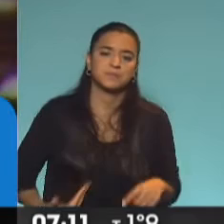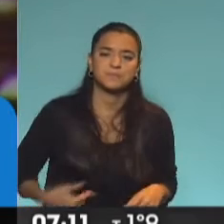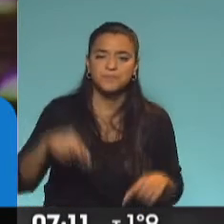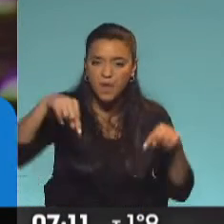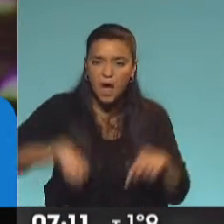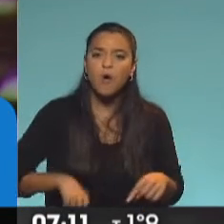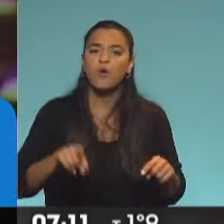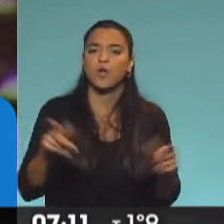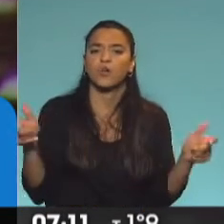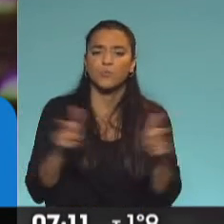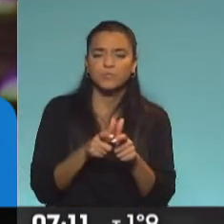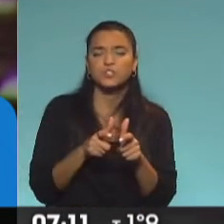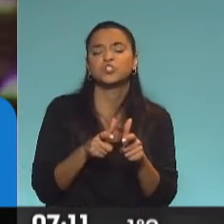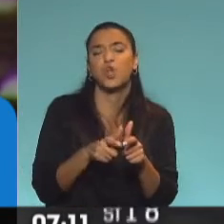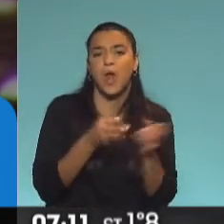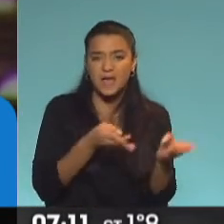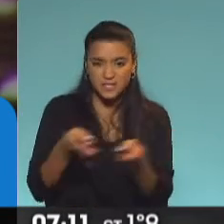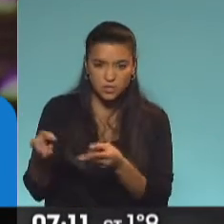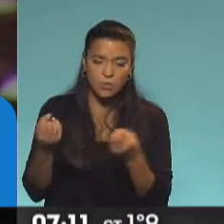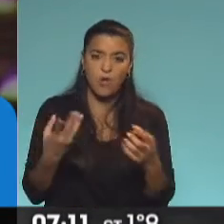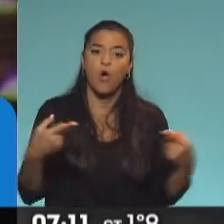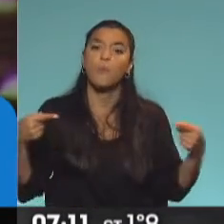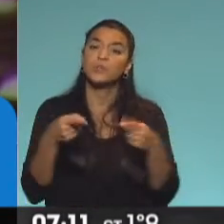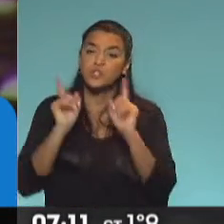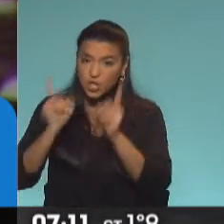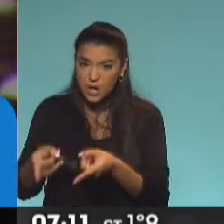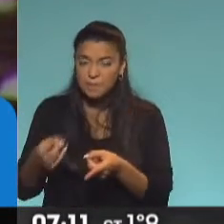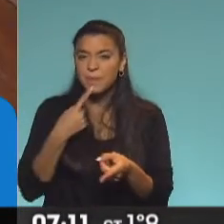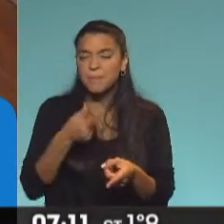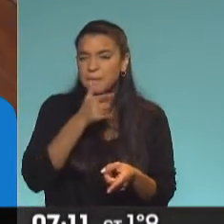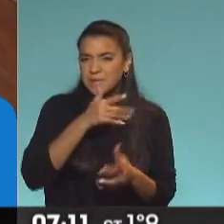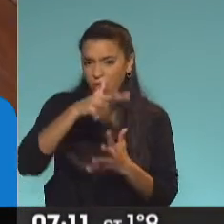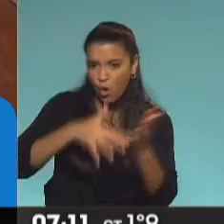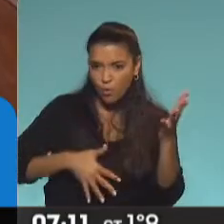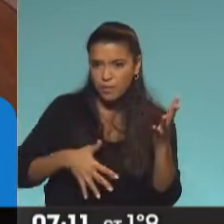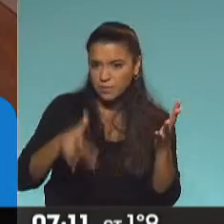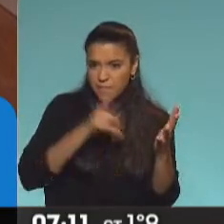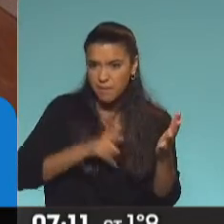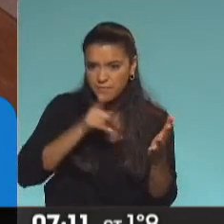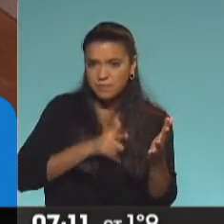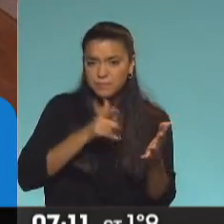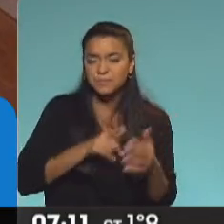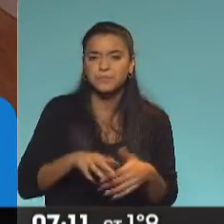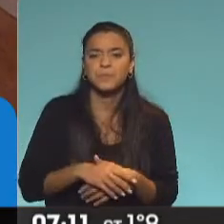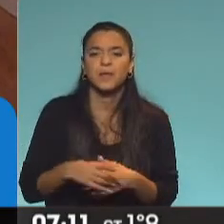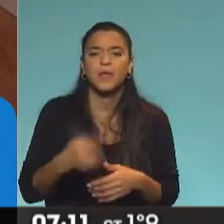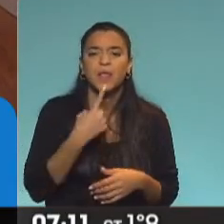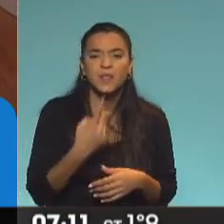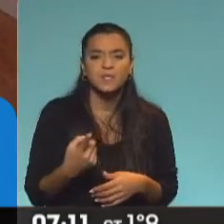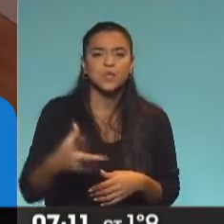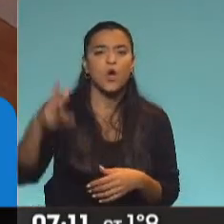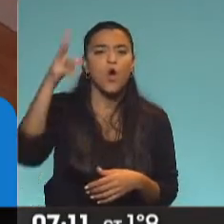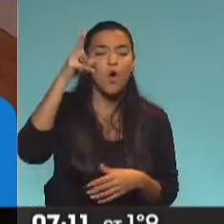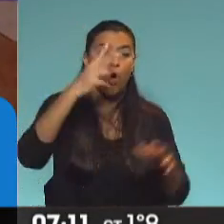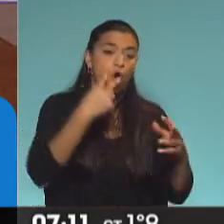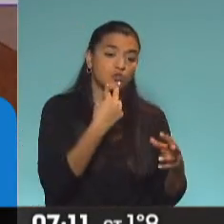metemos en esta comisión de asesores, ¿por qué? Porque desde la oposición también, creo que a través de un documento, Vero, corregimos, se señala que 8 de